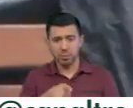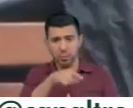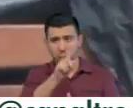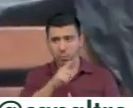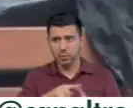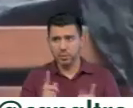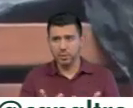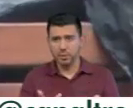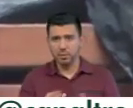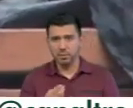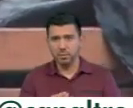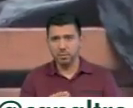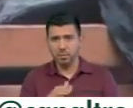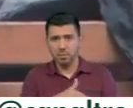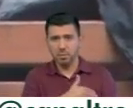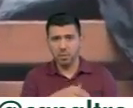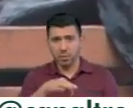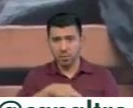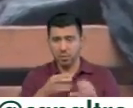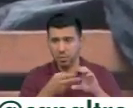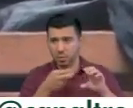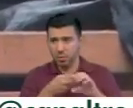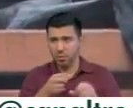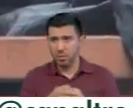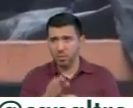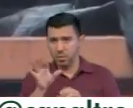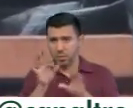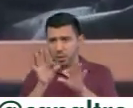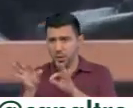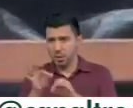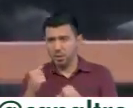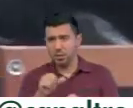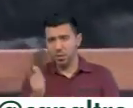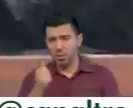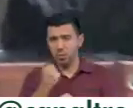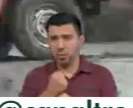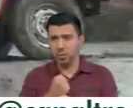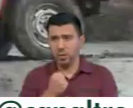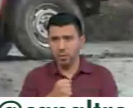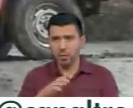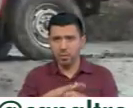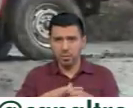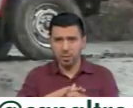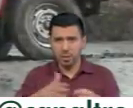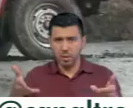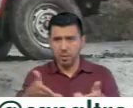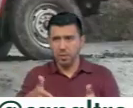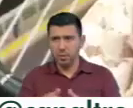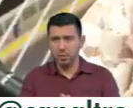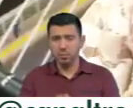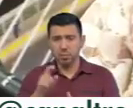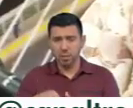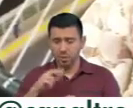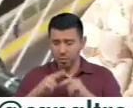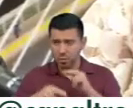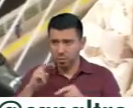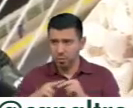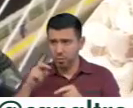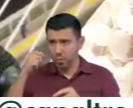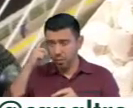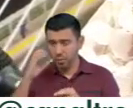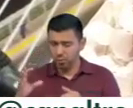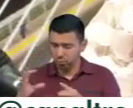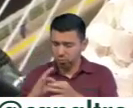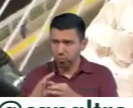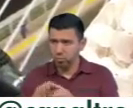manifestó su compromiso en la búsqueda de alternativas laborales para la región tenemos que empezar a construir con la gobernación y ese fue el compromiso que